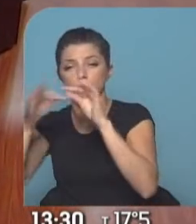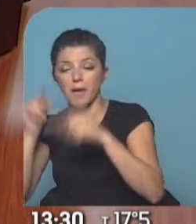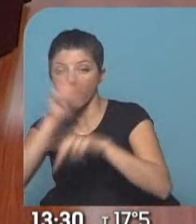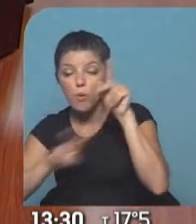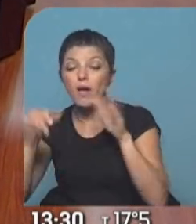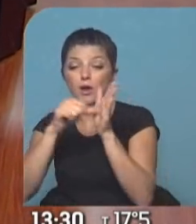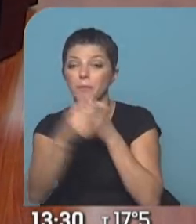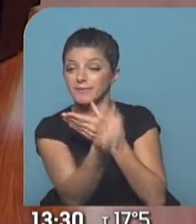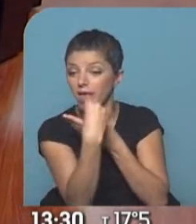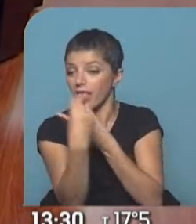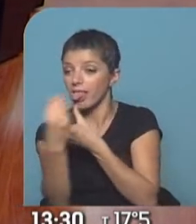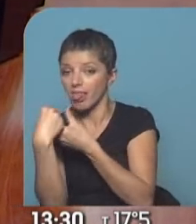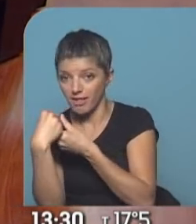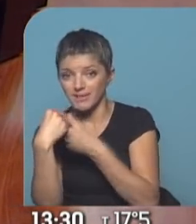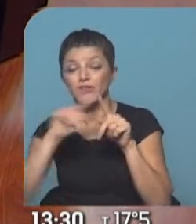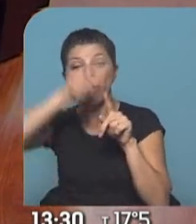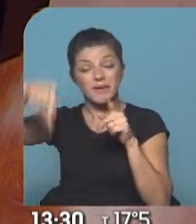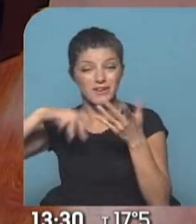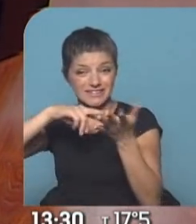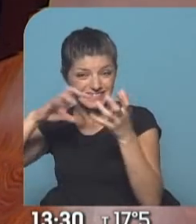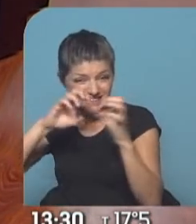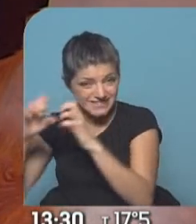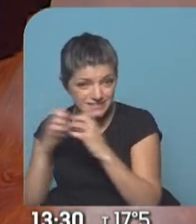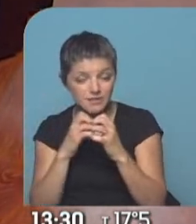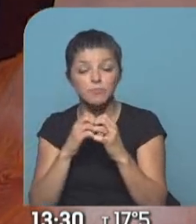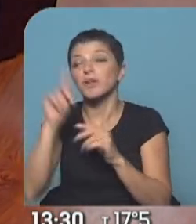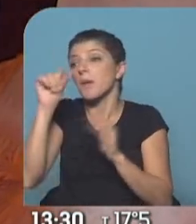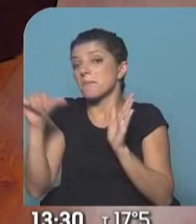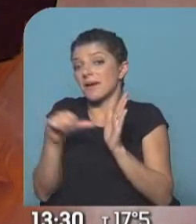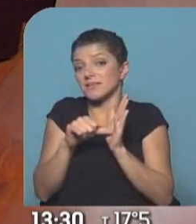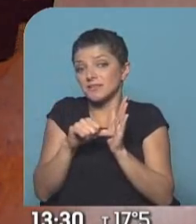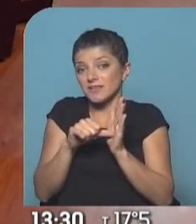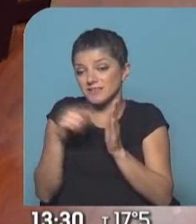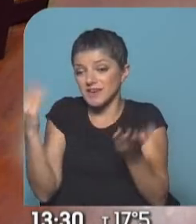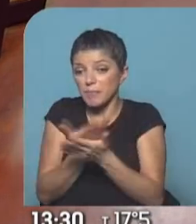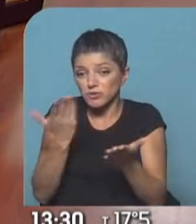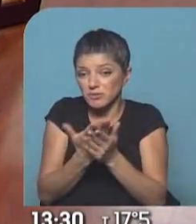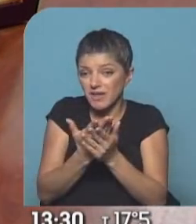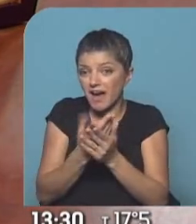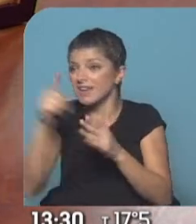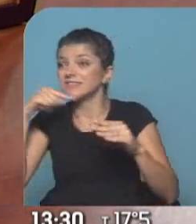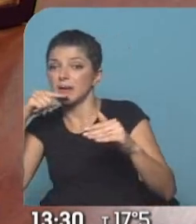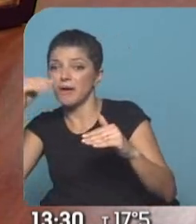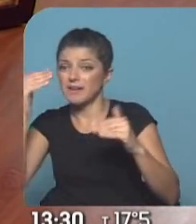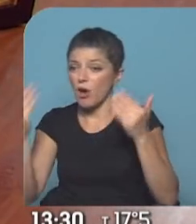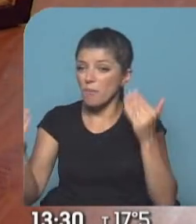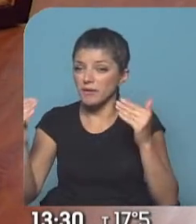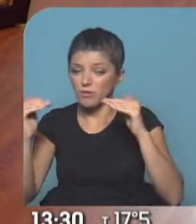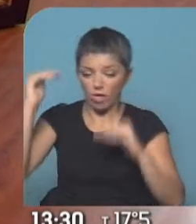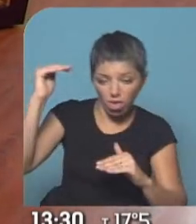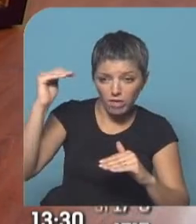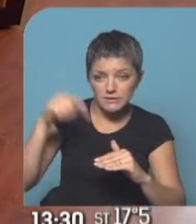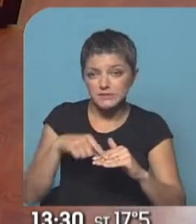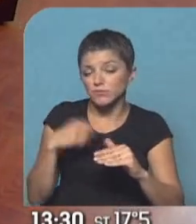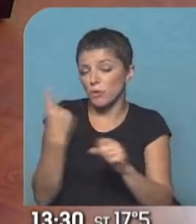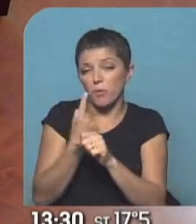crisis económica en la Unión Europea, pues los nuevos países no tenían una diferencia de productividad tan grande con Alemania que hacía muy difícil sostener la moneda